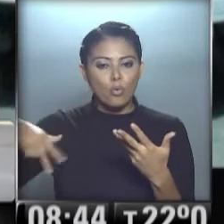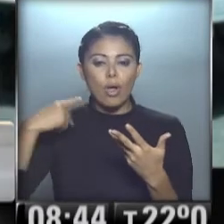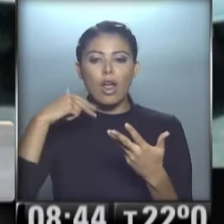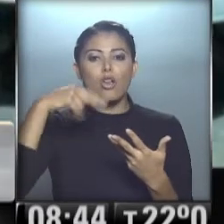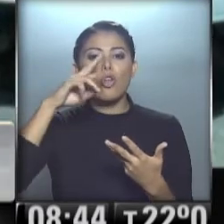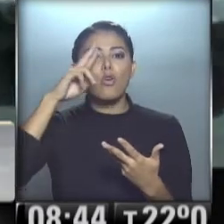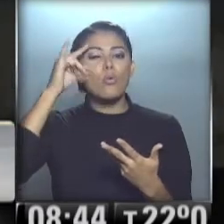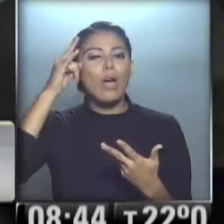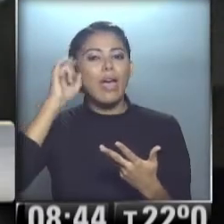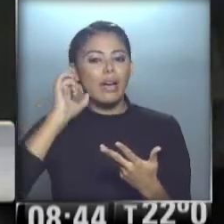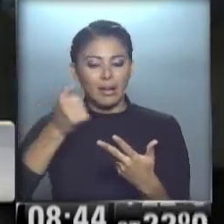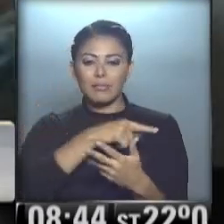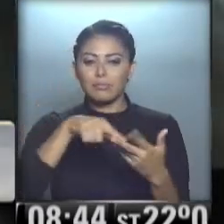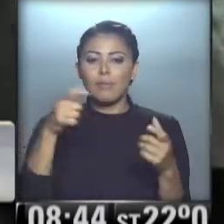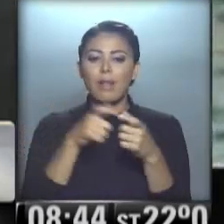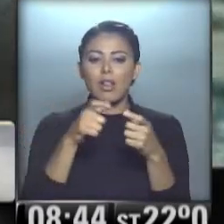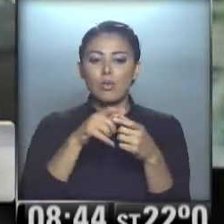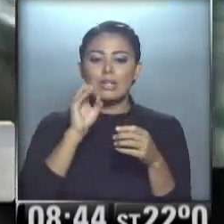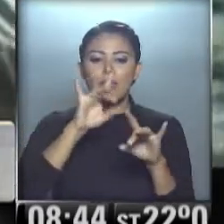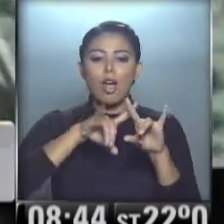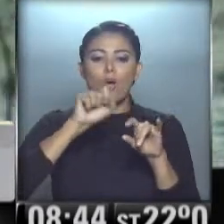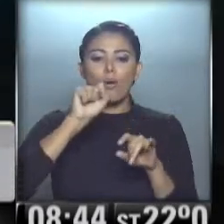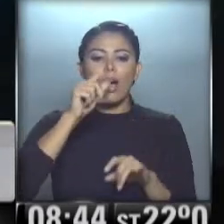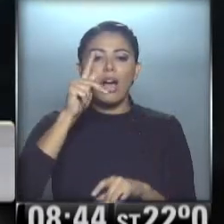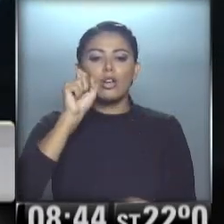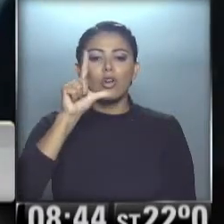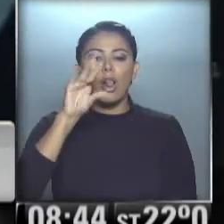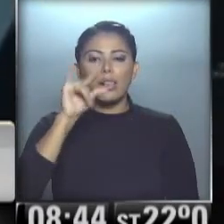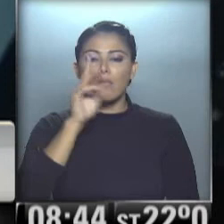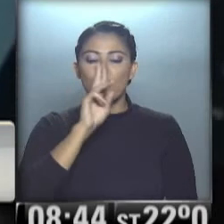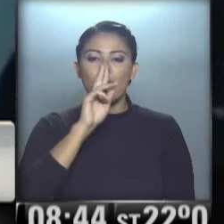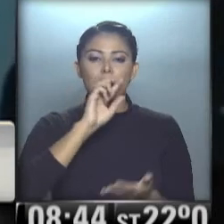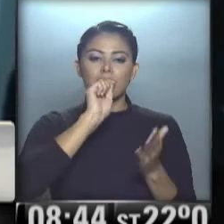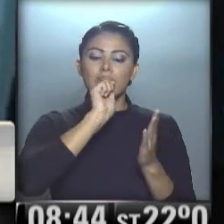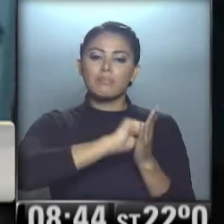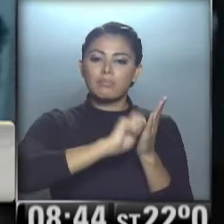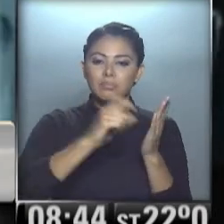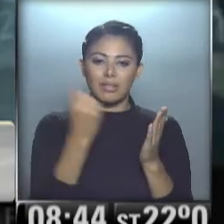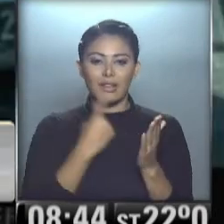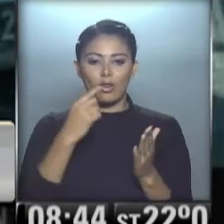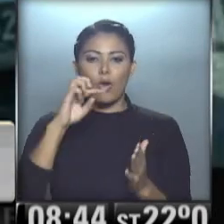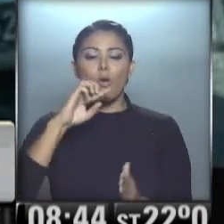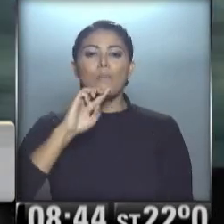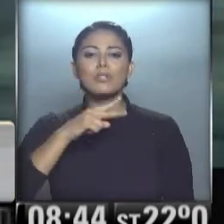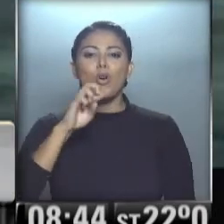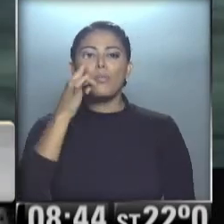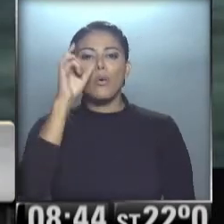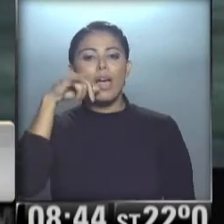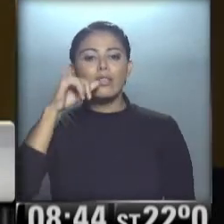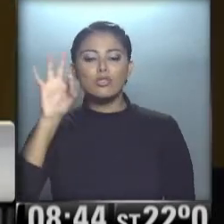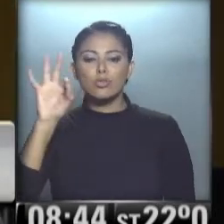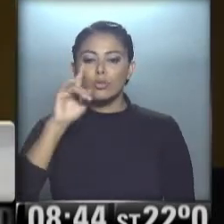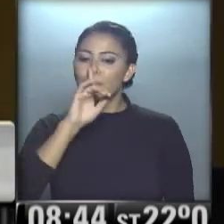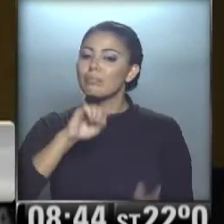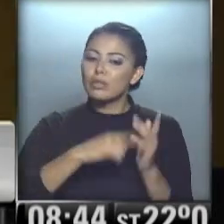sí, gran película de Lucía Puenzo, quien además de dirigirla la escribió, y que estaba nominada al premio a Mejor Dirección, que no lo pudo